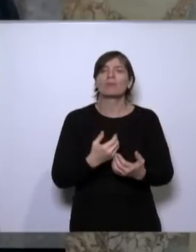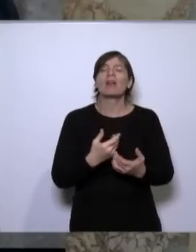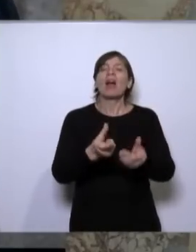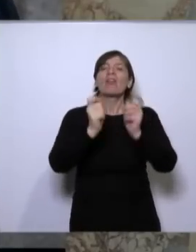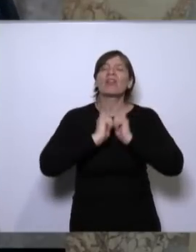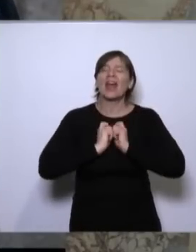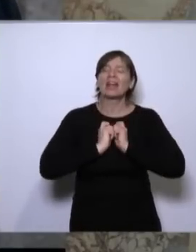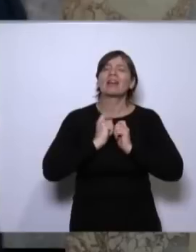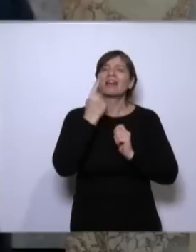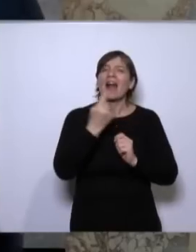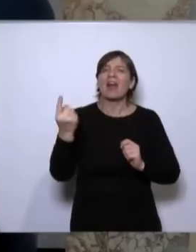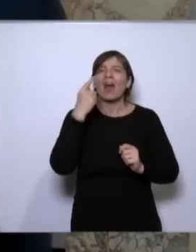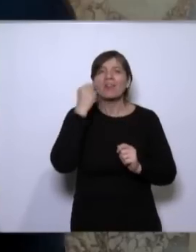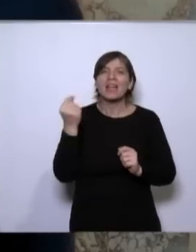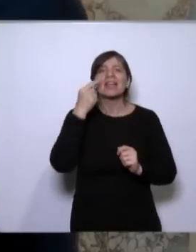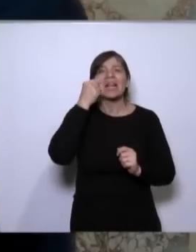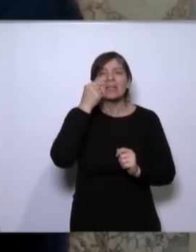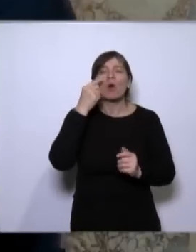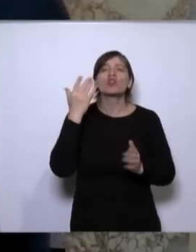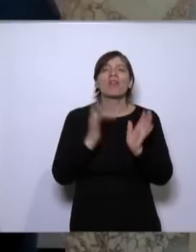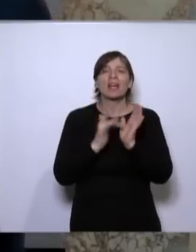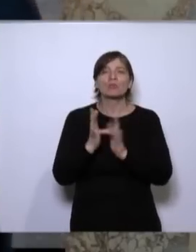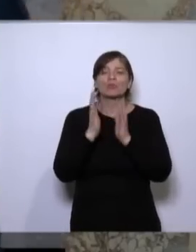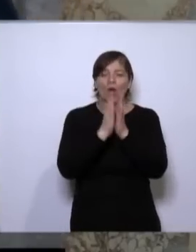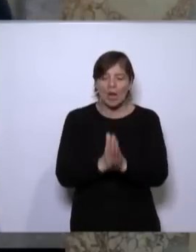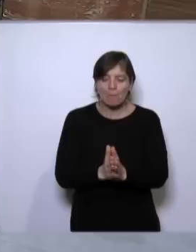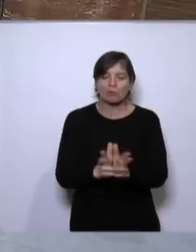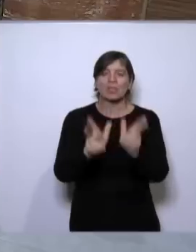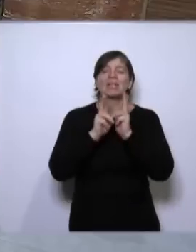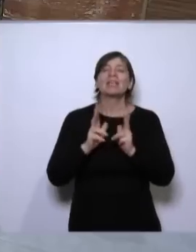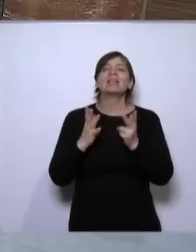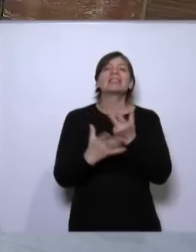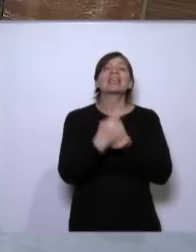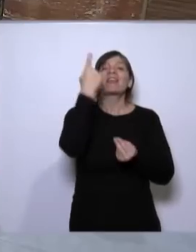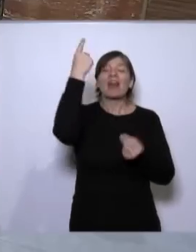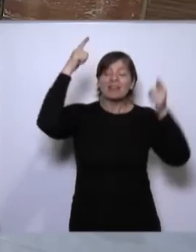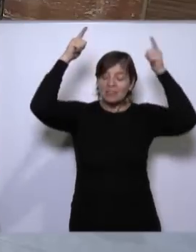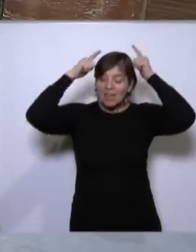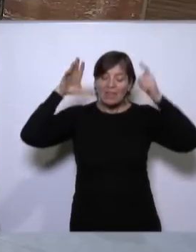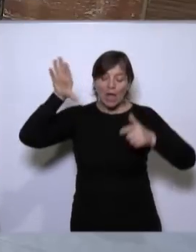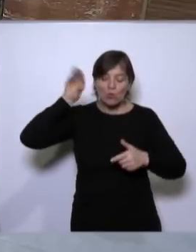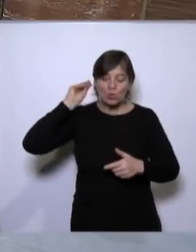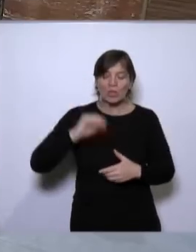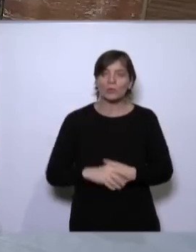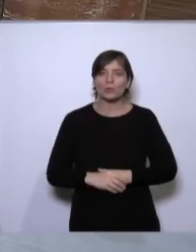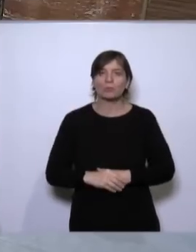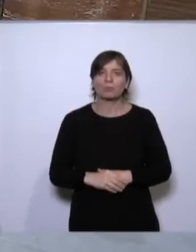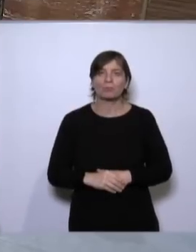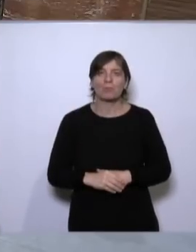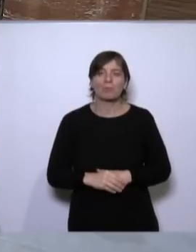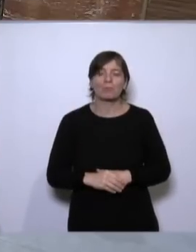den cada día testimonio de Jesús. Oremos. Trinidad Santa,